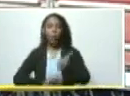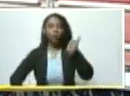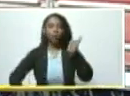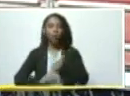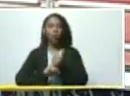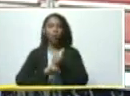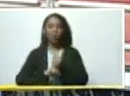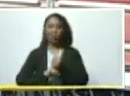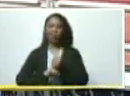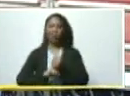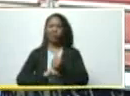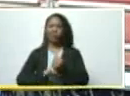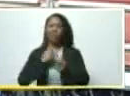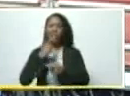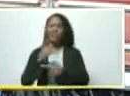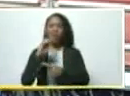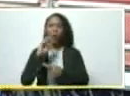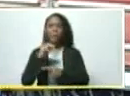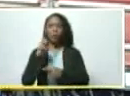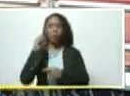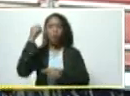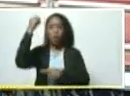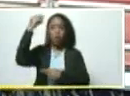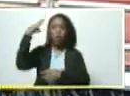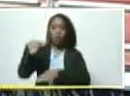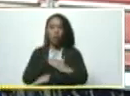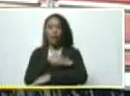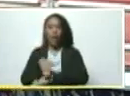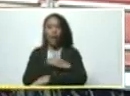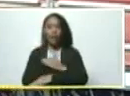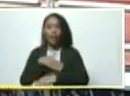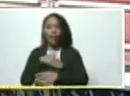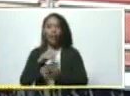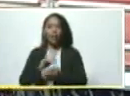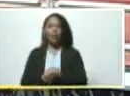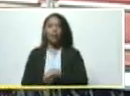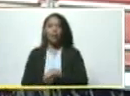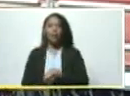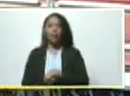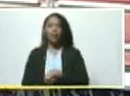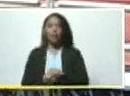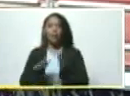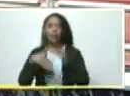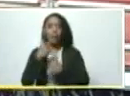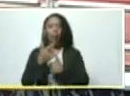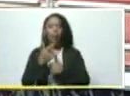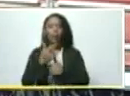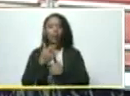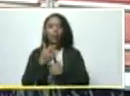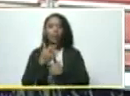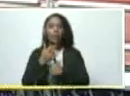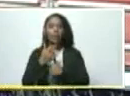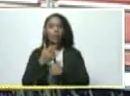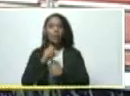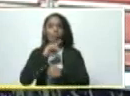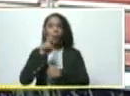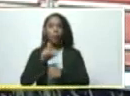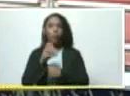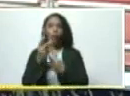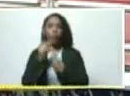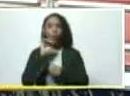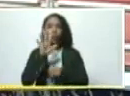compulsivo, dicen aquí, de alumbrado en calles y avenidas. Muy bien. Después viene la pregunta número 5 que ustedes formulan